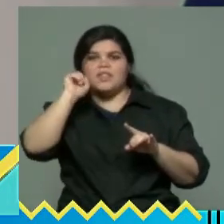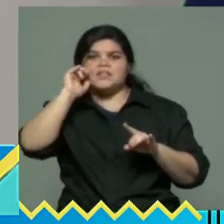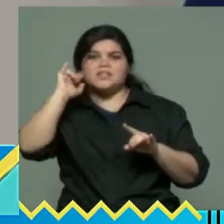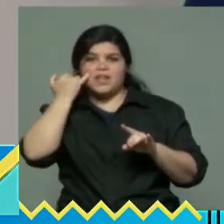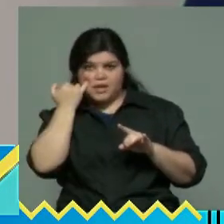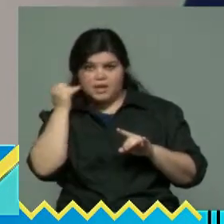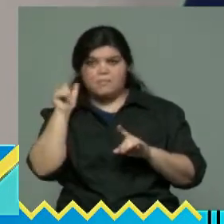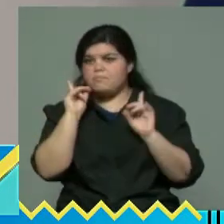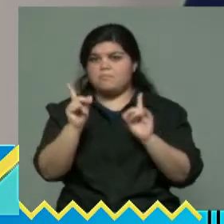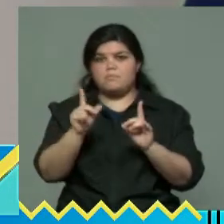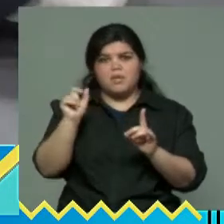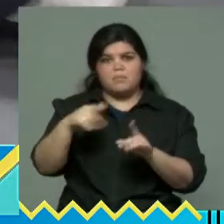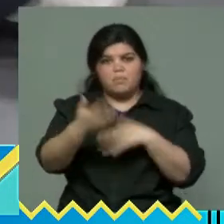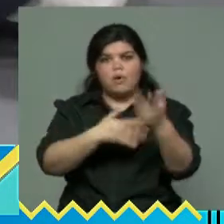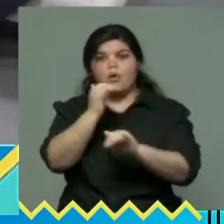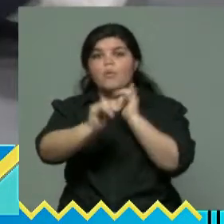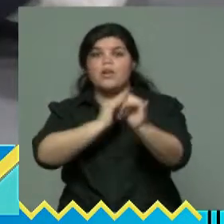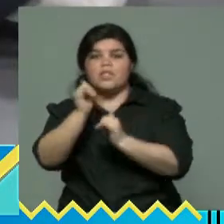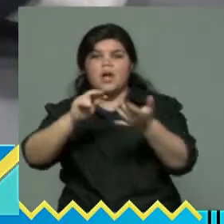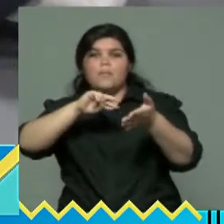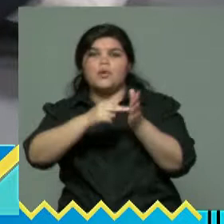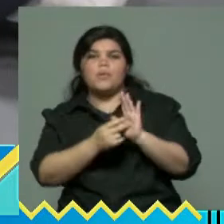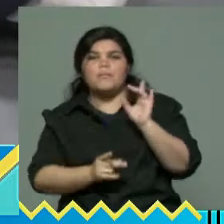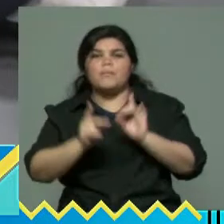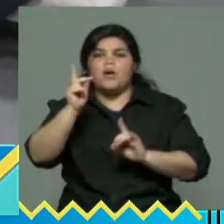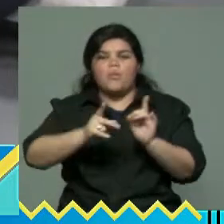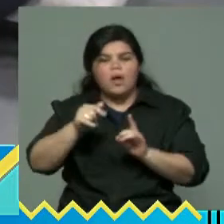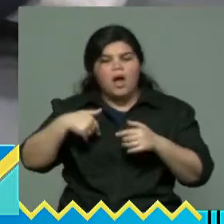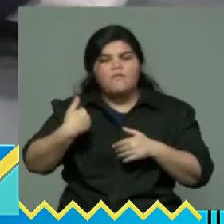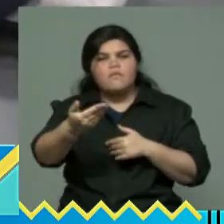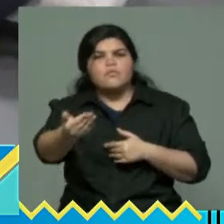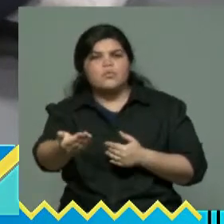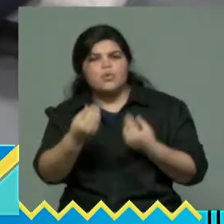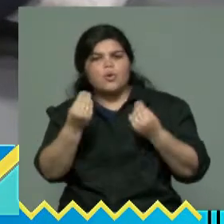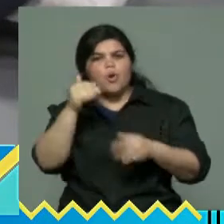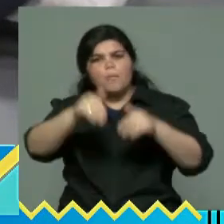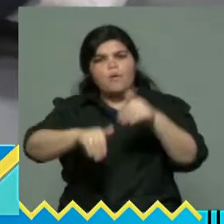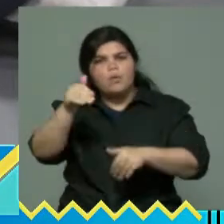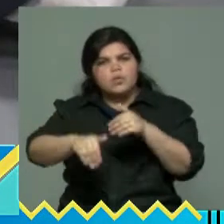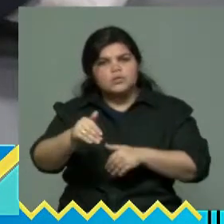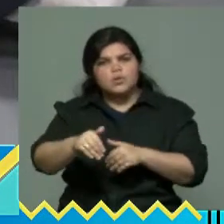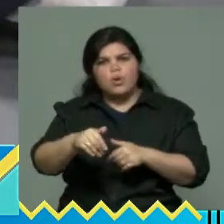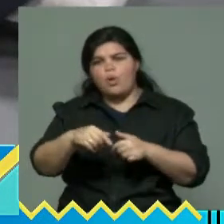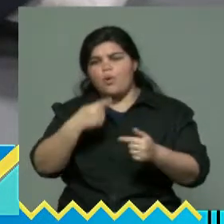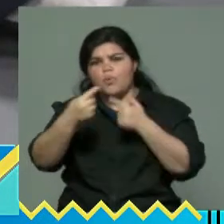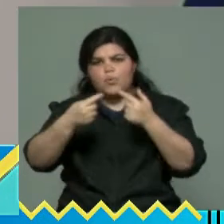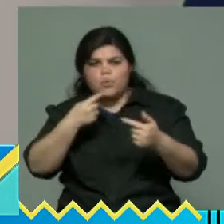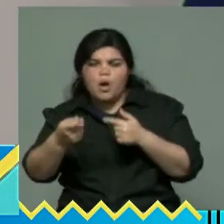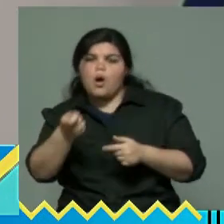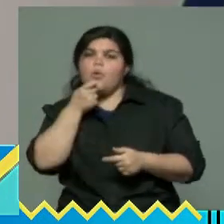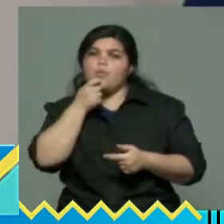gobierno que de esa manera piensa los problemas, es decir, en función de impactos electorales, de focus group, de humor